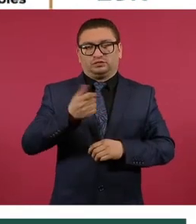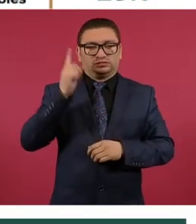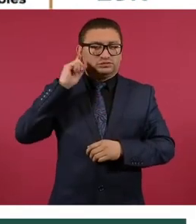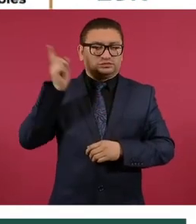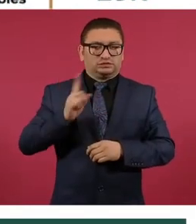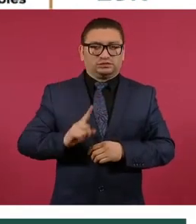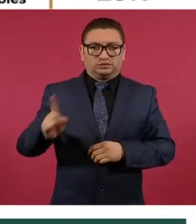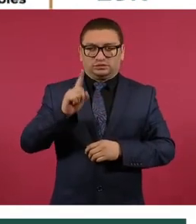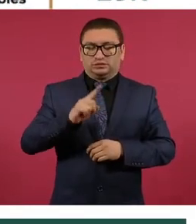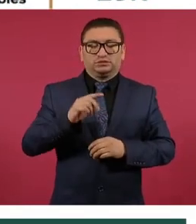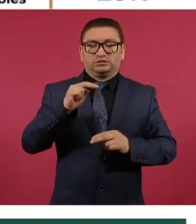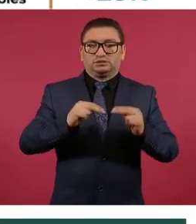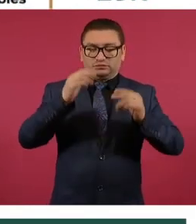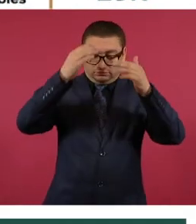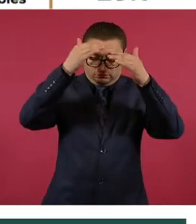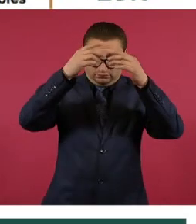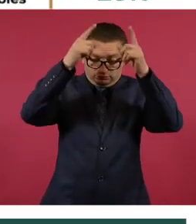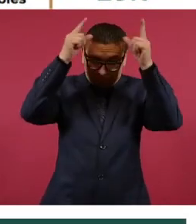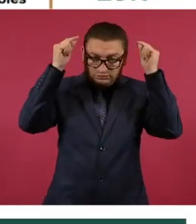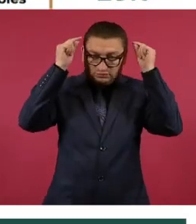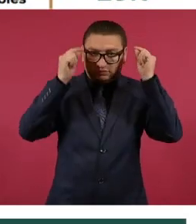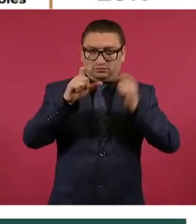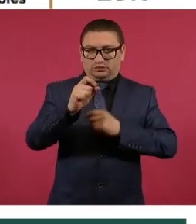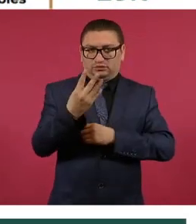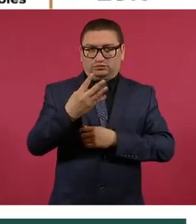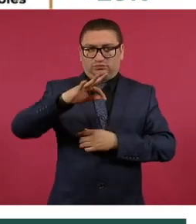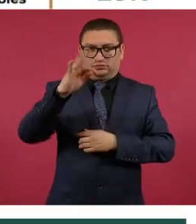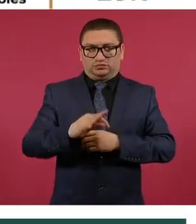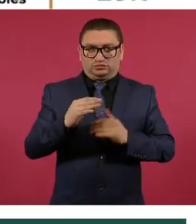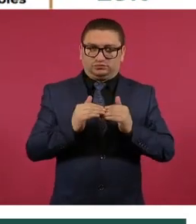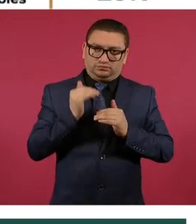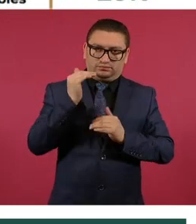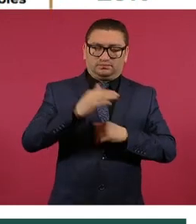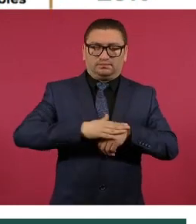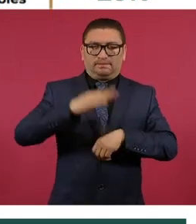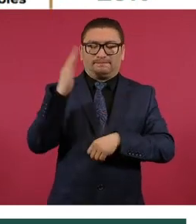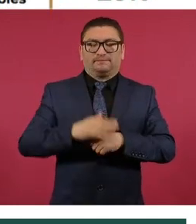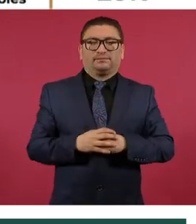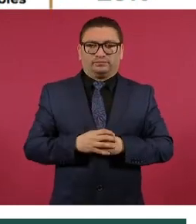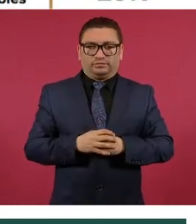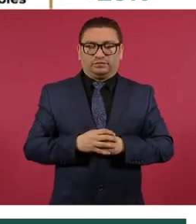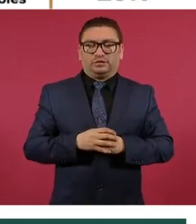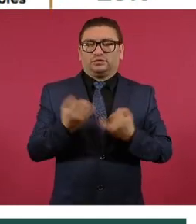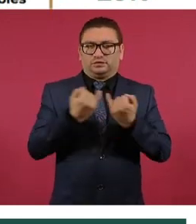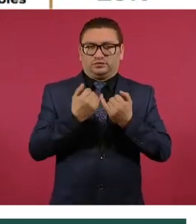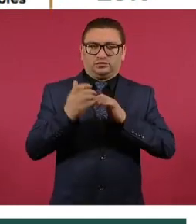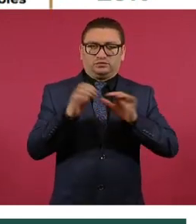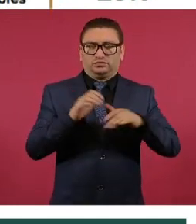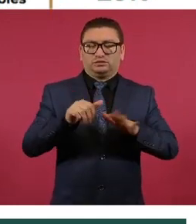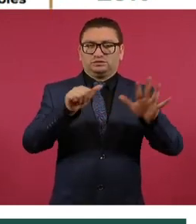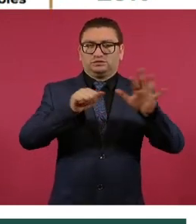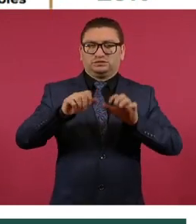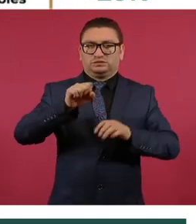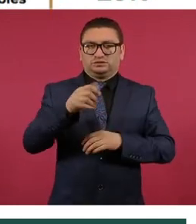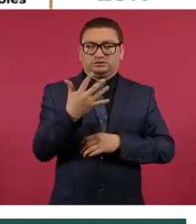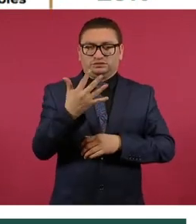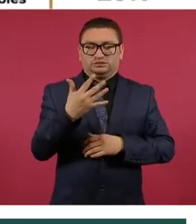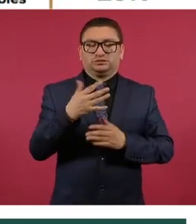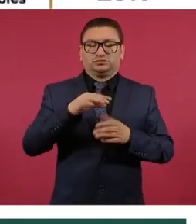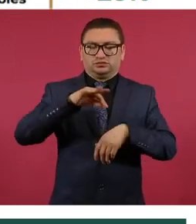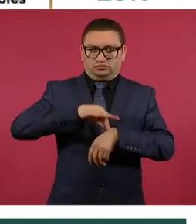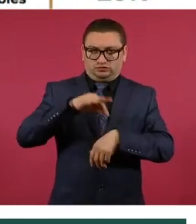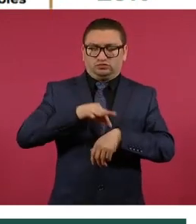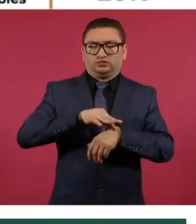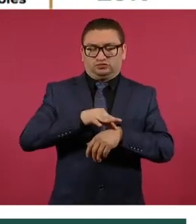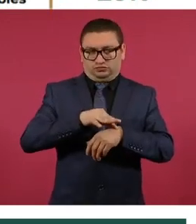ha incrementado su personal de enfermería en 24 por más se han contratado también a 665 médicos y